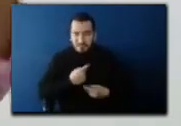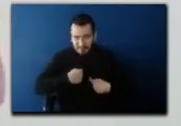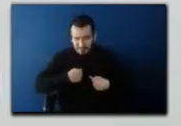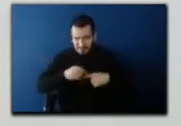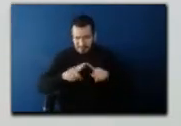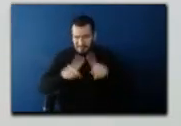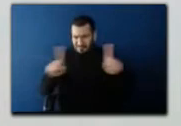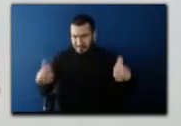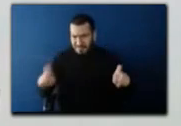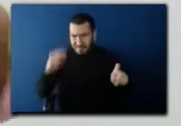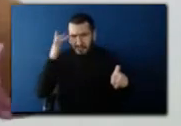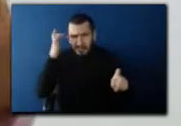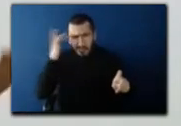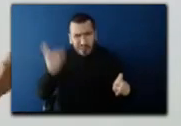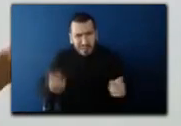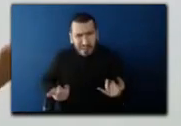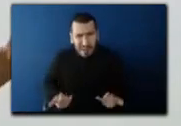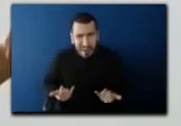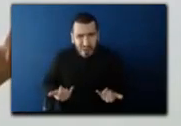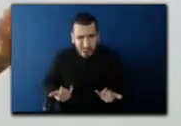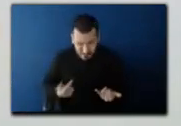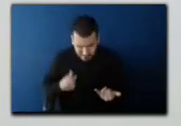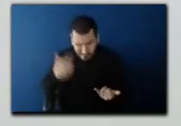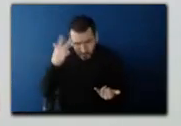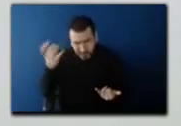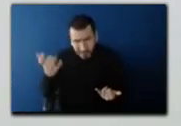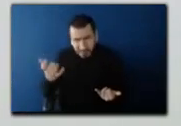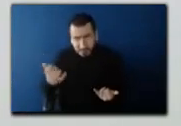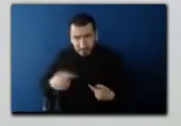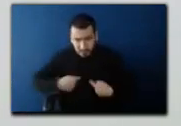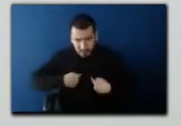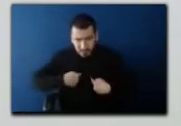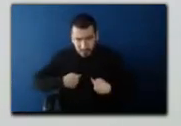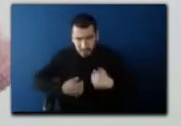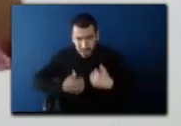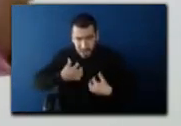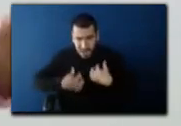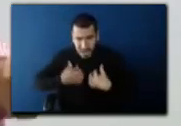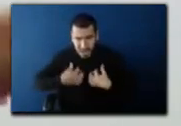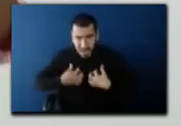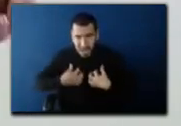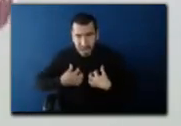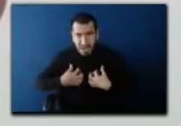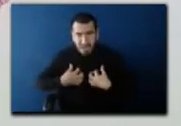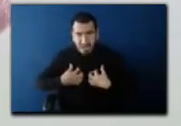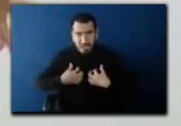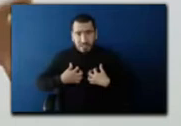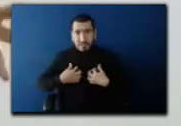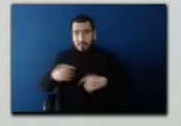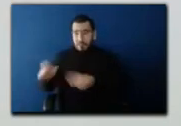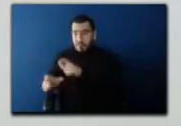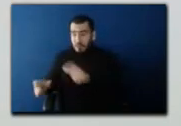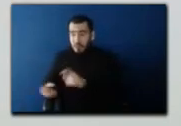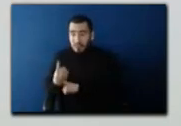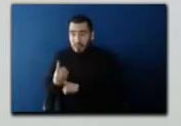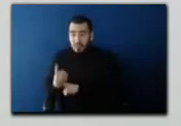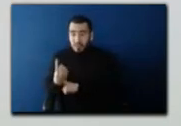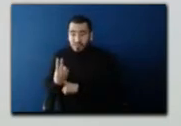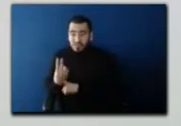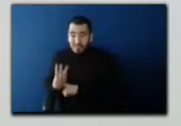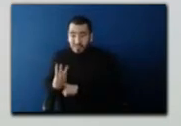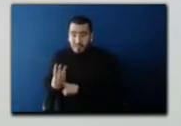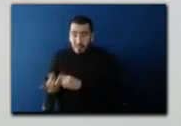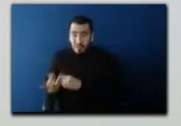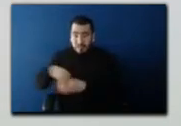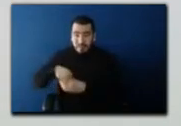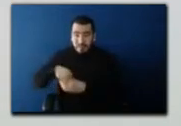qué hoy en día, yo tengo temor a hacer que los tres señores que trabajan conmigo, los cuatro señores que trabajan conmigo,